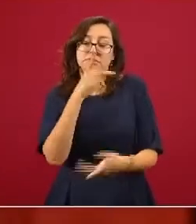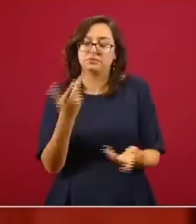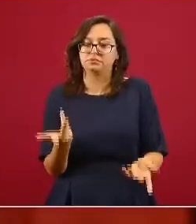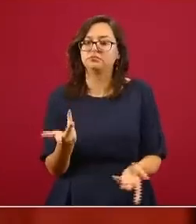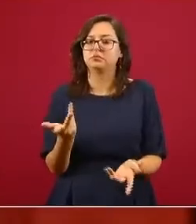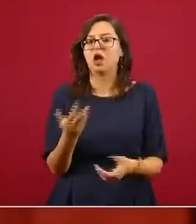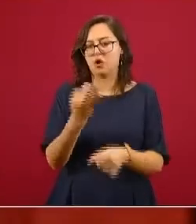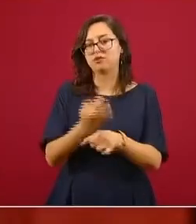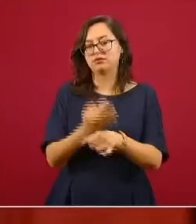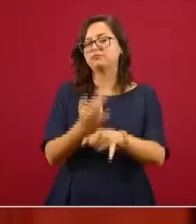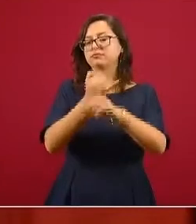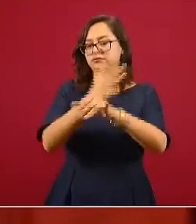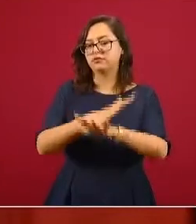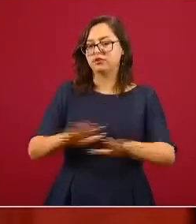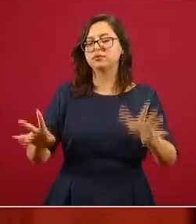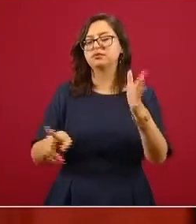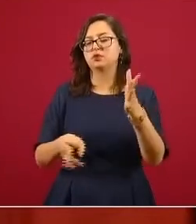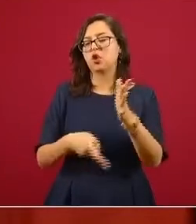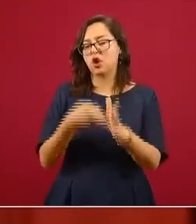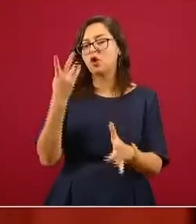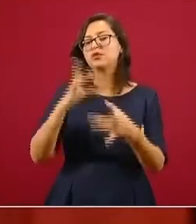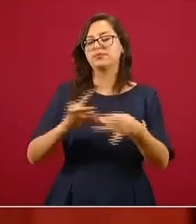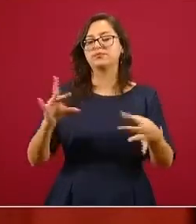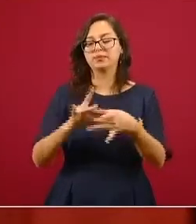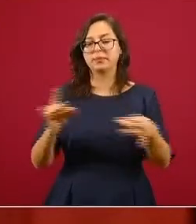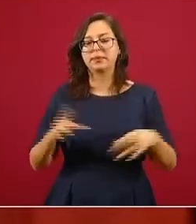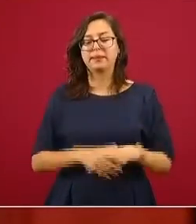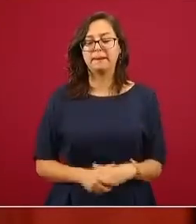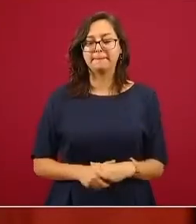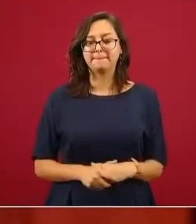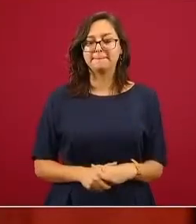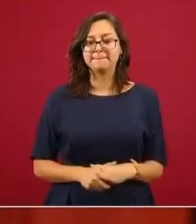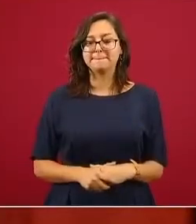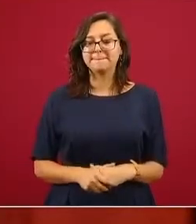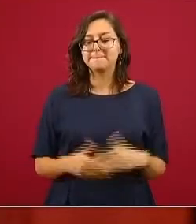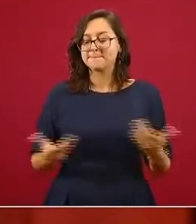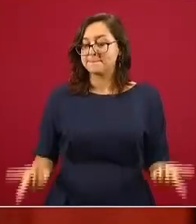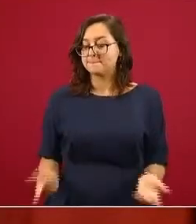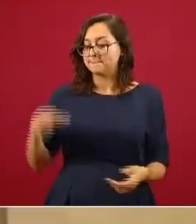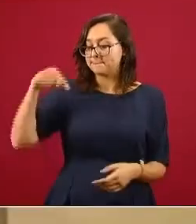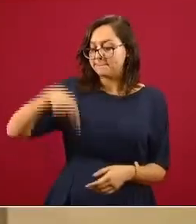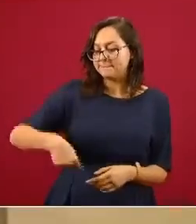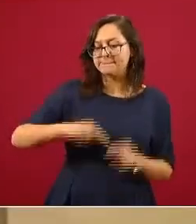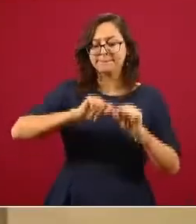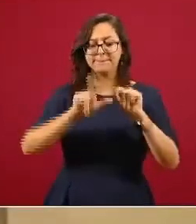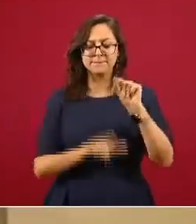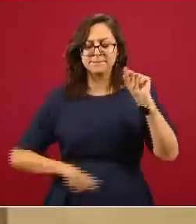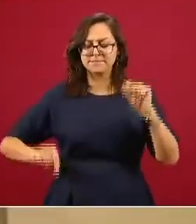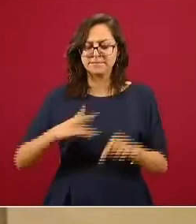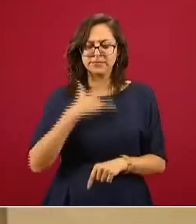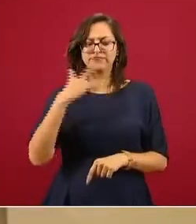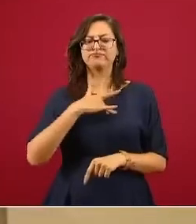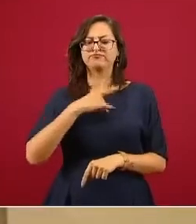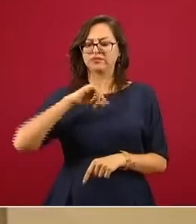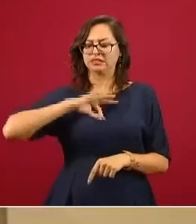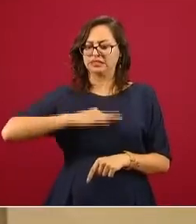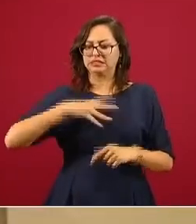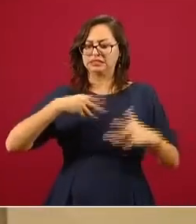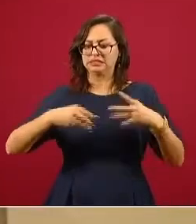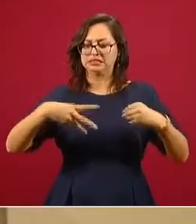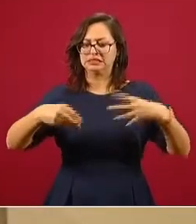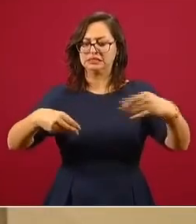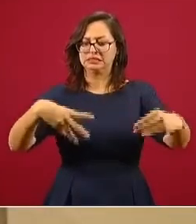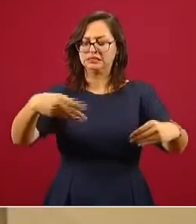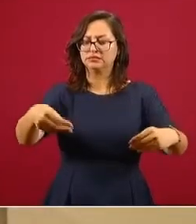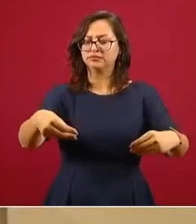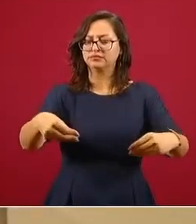¿Cuál fue la señal inicial para México de que podíamos tener una epidemia como esta? La señal fue: hay